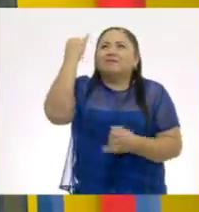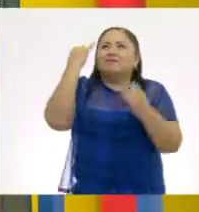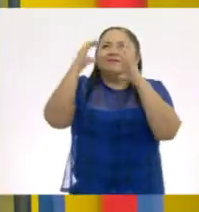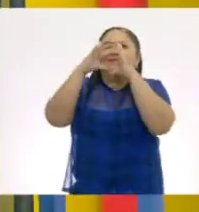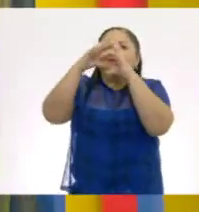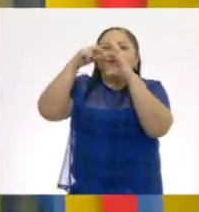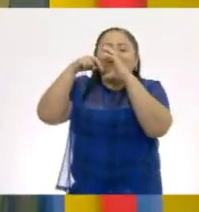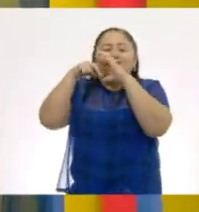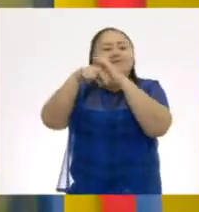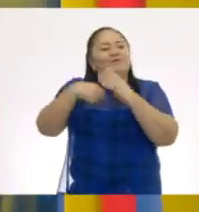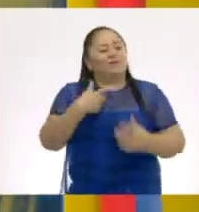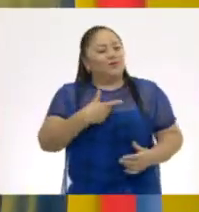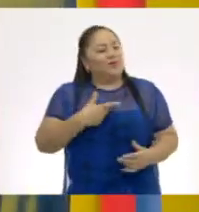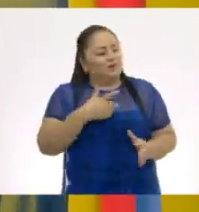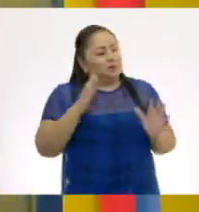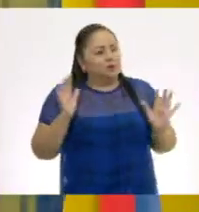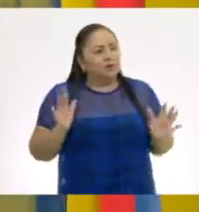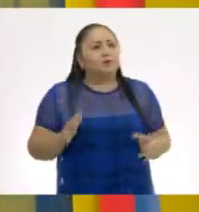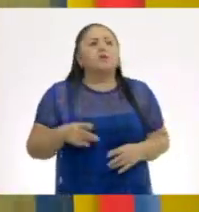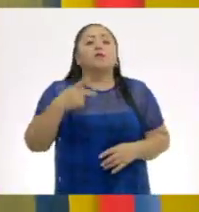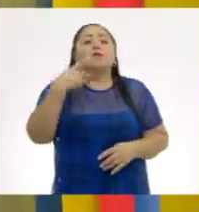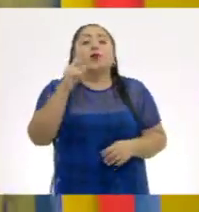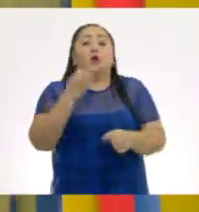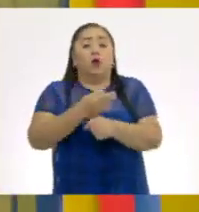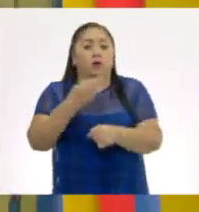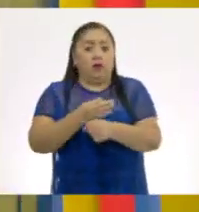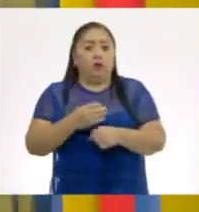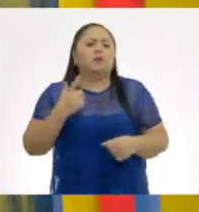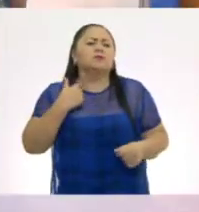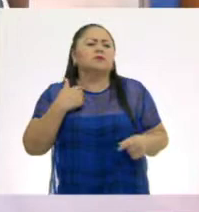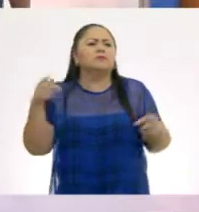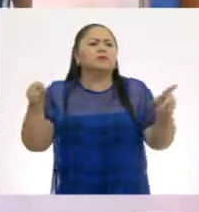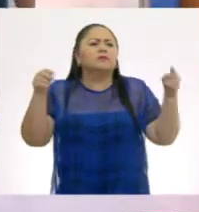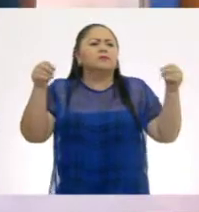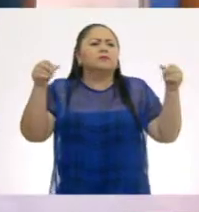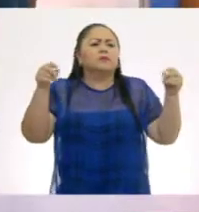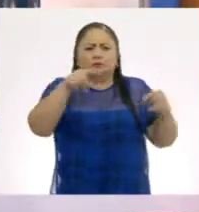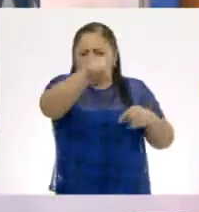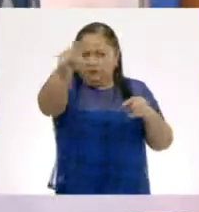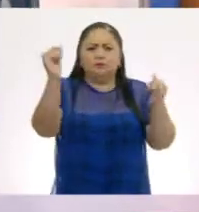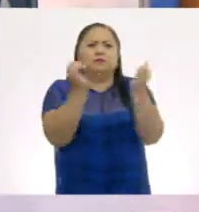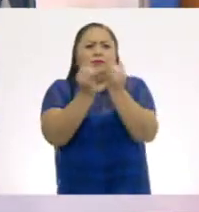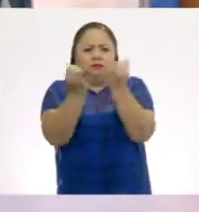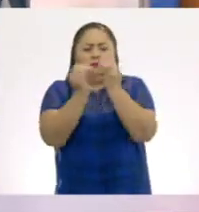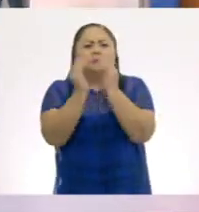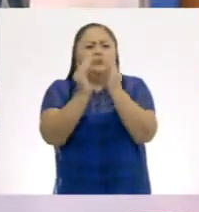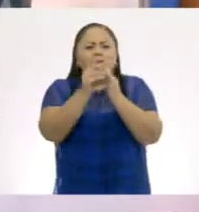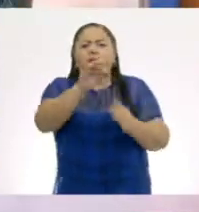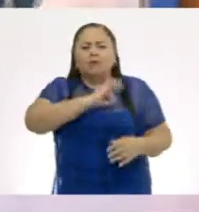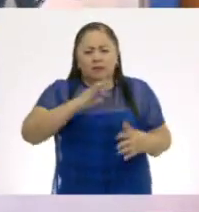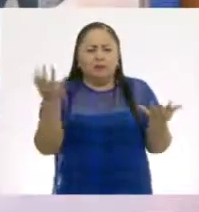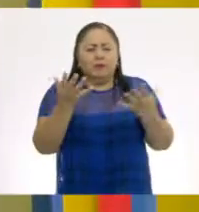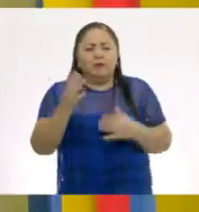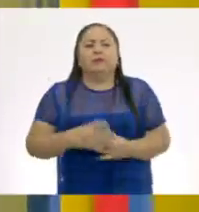¡Wow! Exactamente. Bueno, lo que vamos a hacer con esta tela, lo pueden hacer ustedes también, niños, allá en